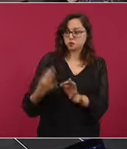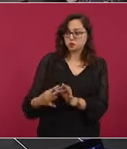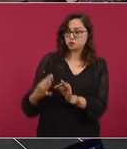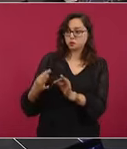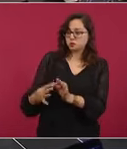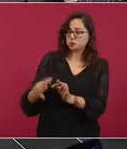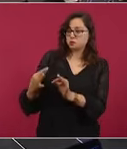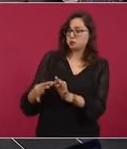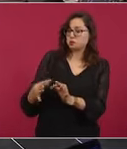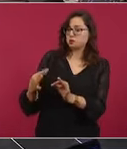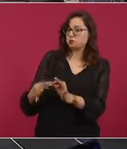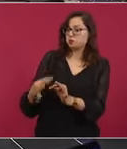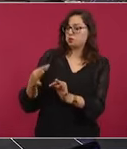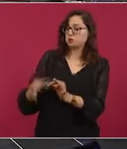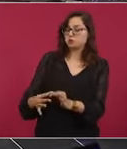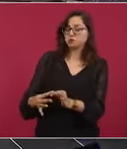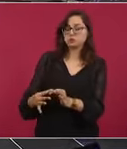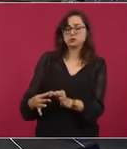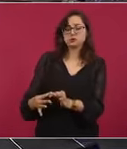están